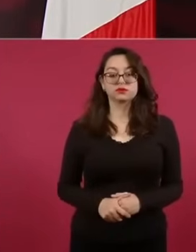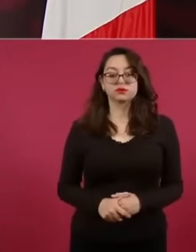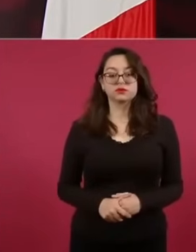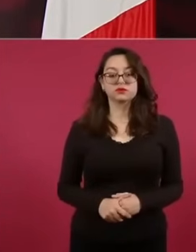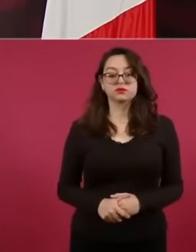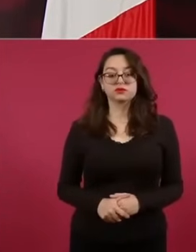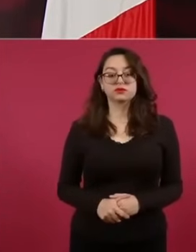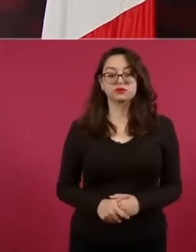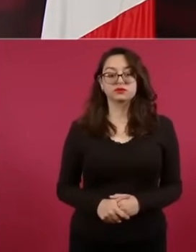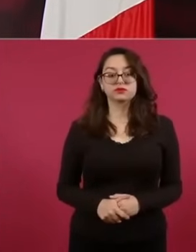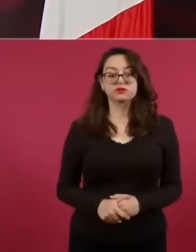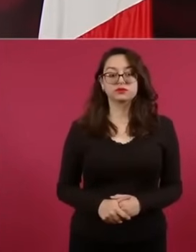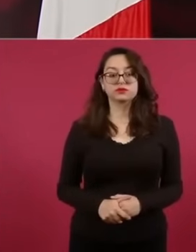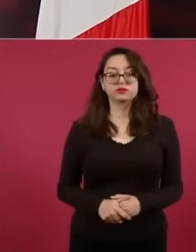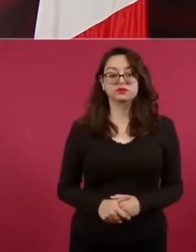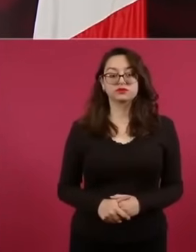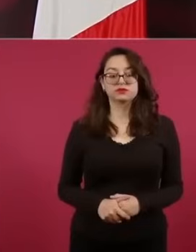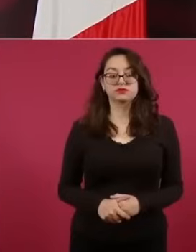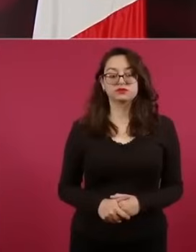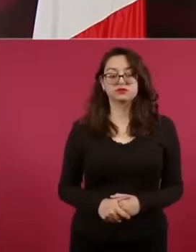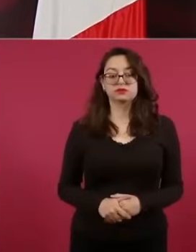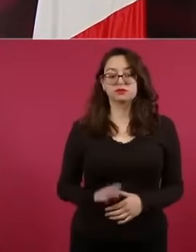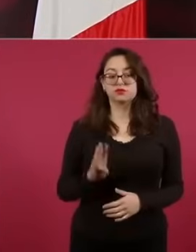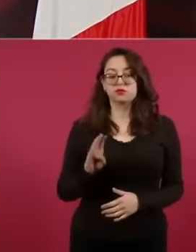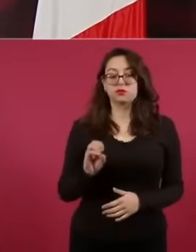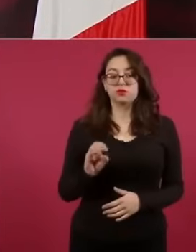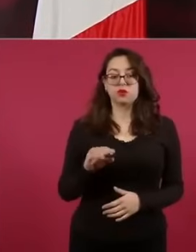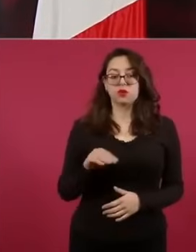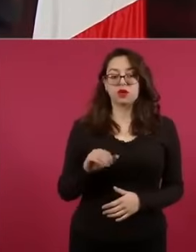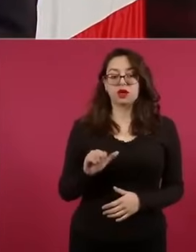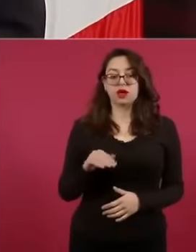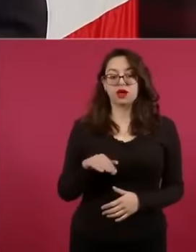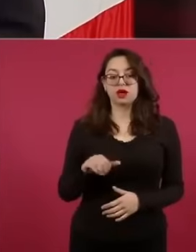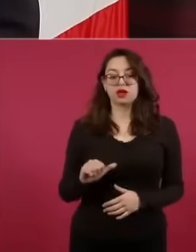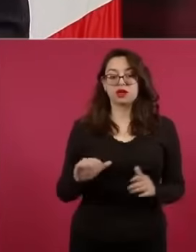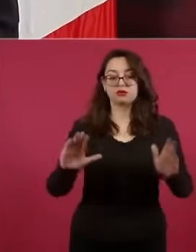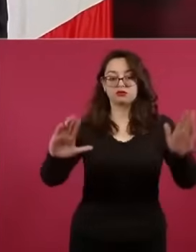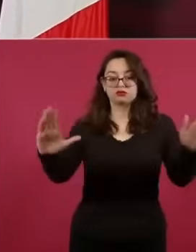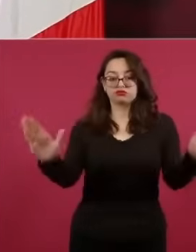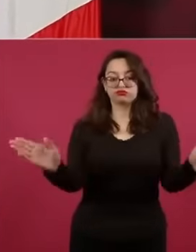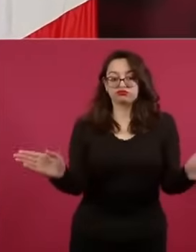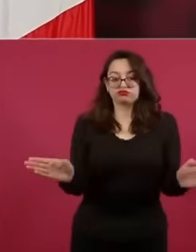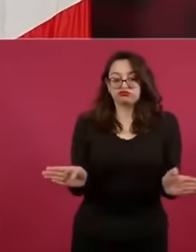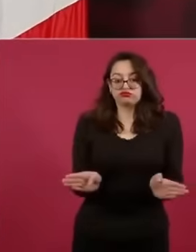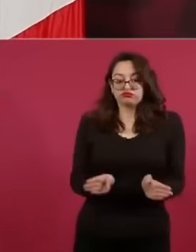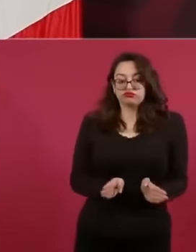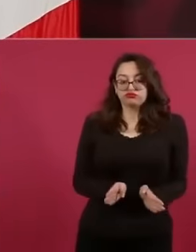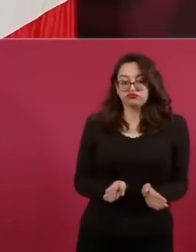Esa es la bocana, esta. Y aquí se cierra donde vamos, quizá.